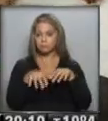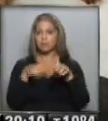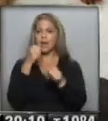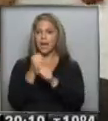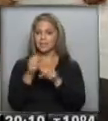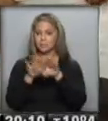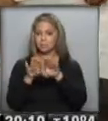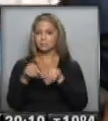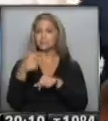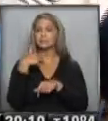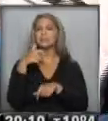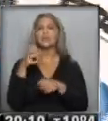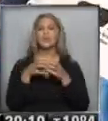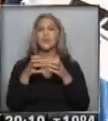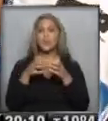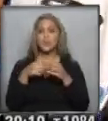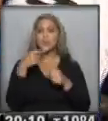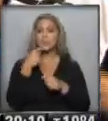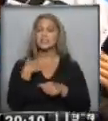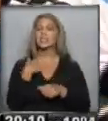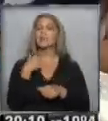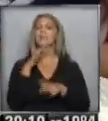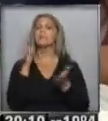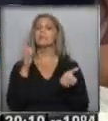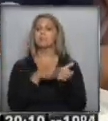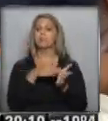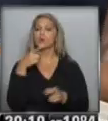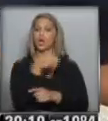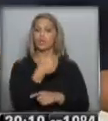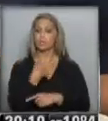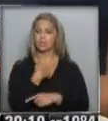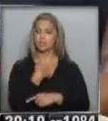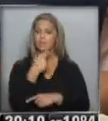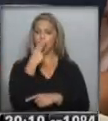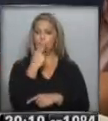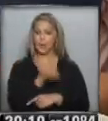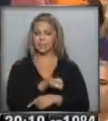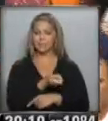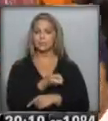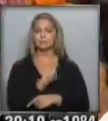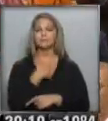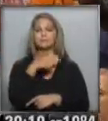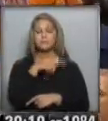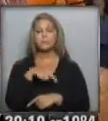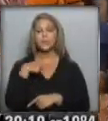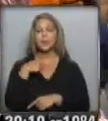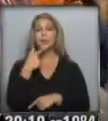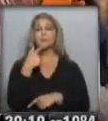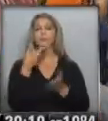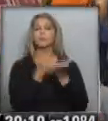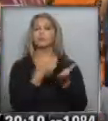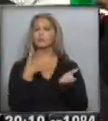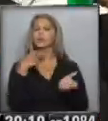gremiales como ATE anunciaron la presentación de una querella contra Mauricio Macri. Vamos a presentar una